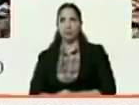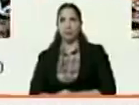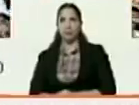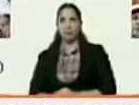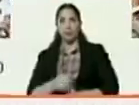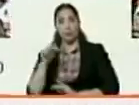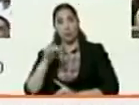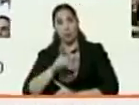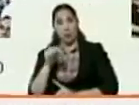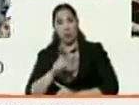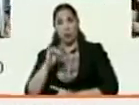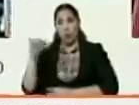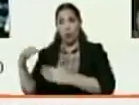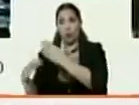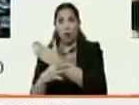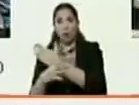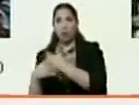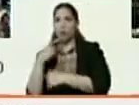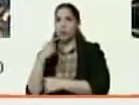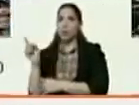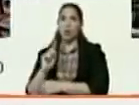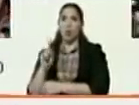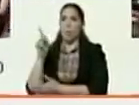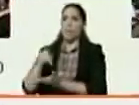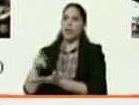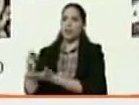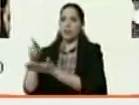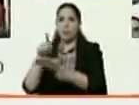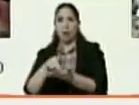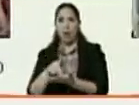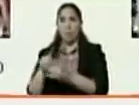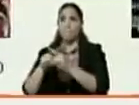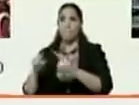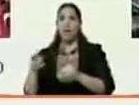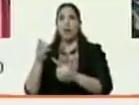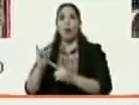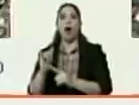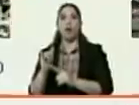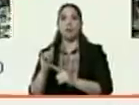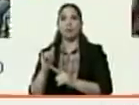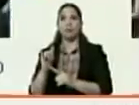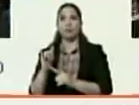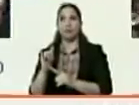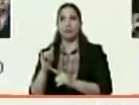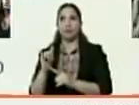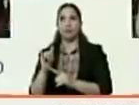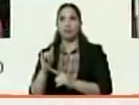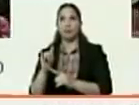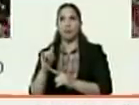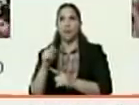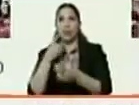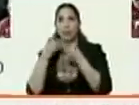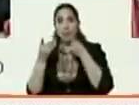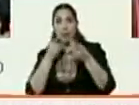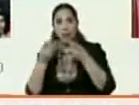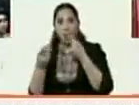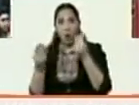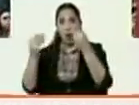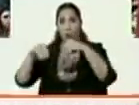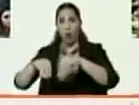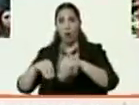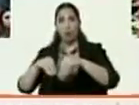Hoy Juanito Limaña dice que él no va a participar, pero hay unos diálogos establecidos con el